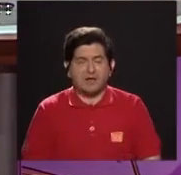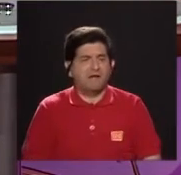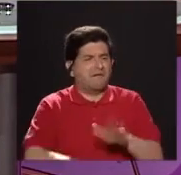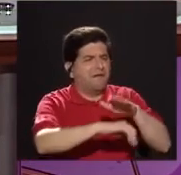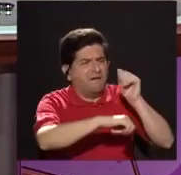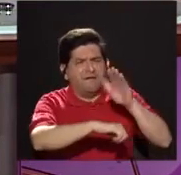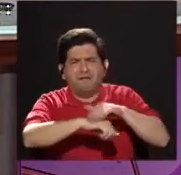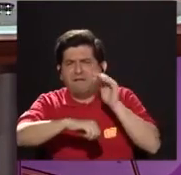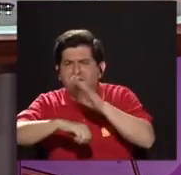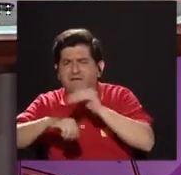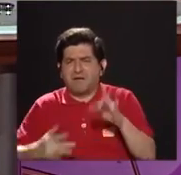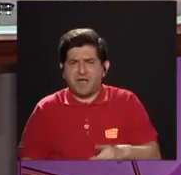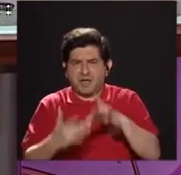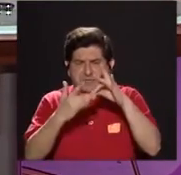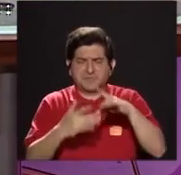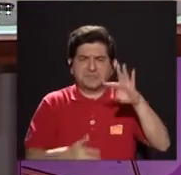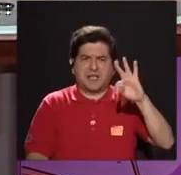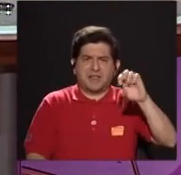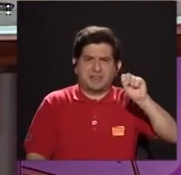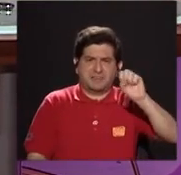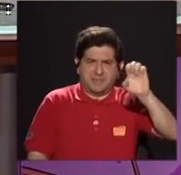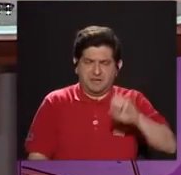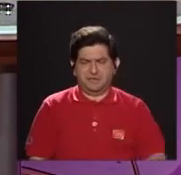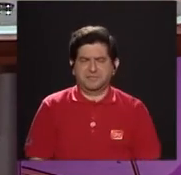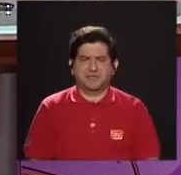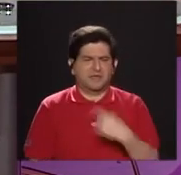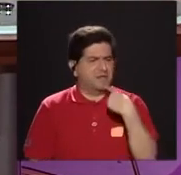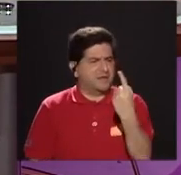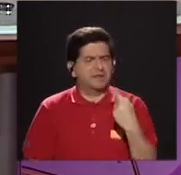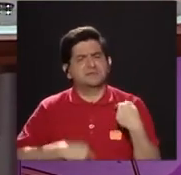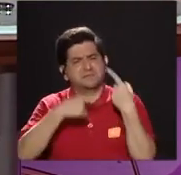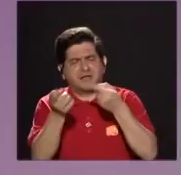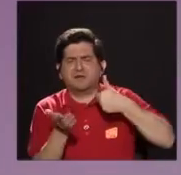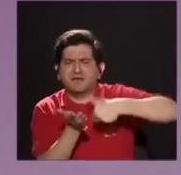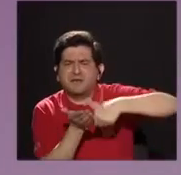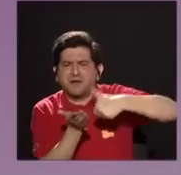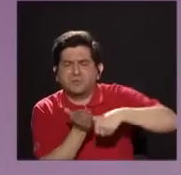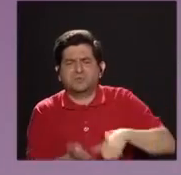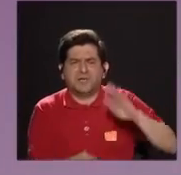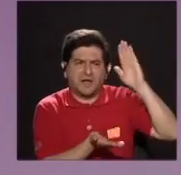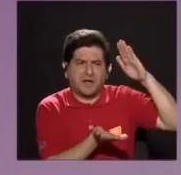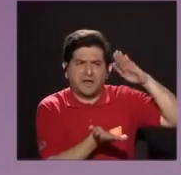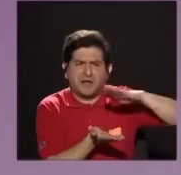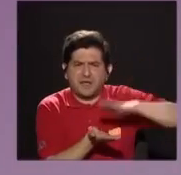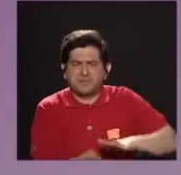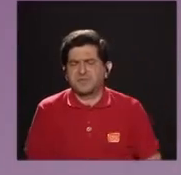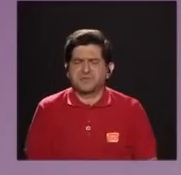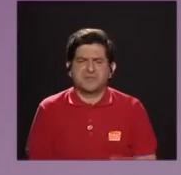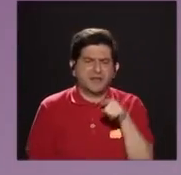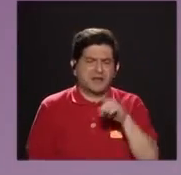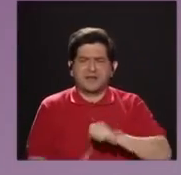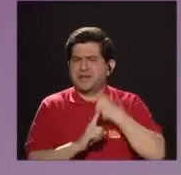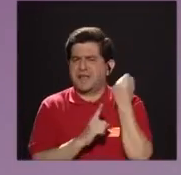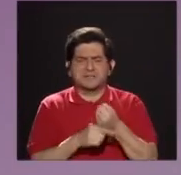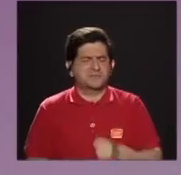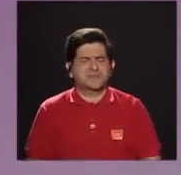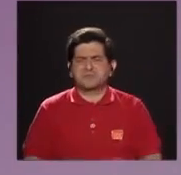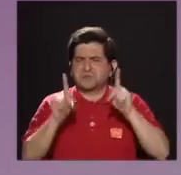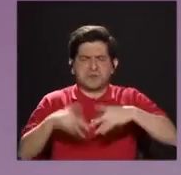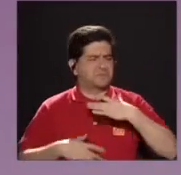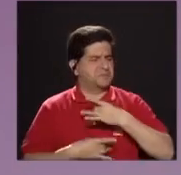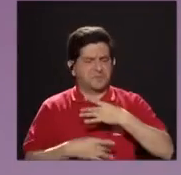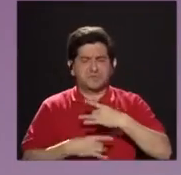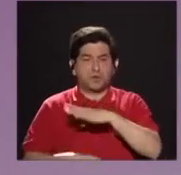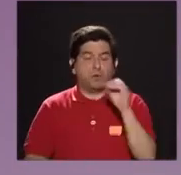llamados constantes, especialmente del Tribunal Supremo de Elecciones, a votar, ¿verdad? A tratar de disminuir el abstencionismo, y a pesar del